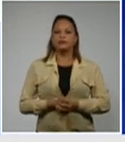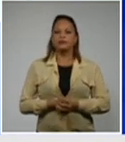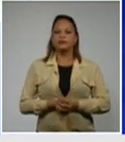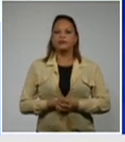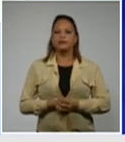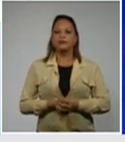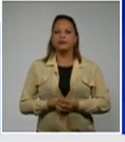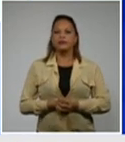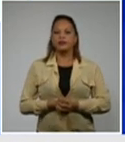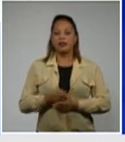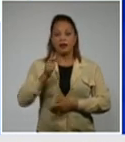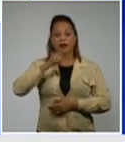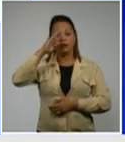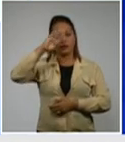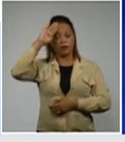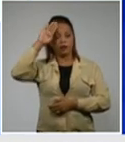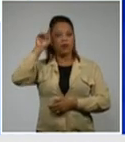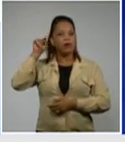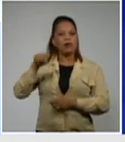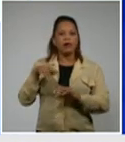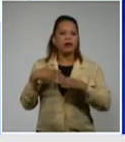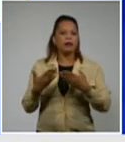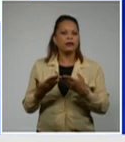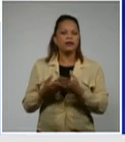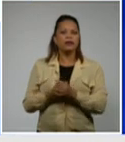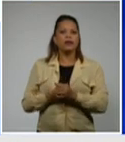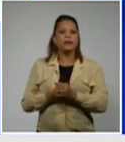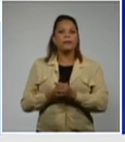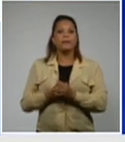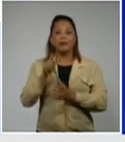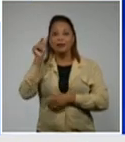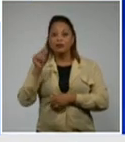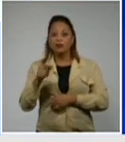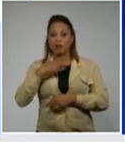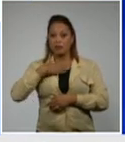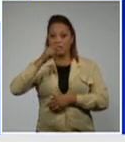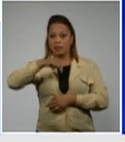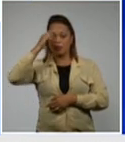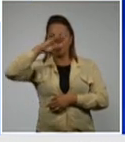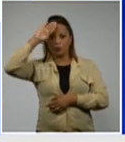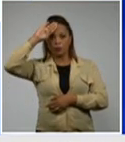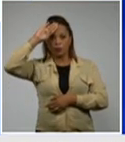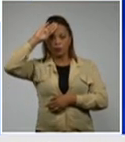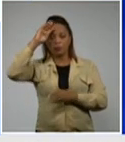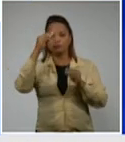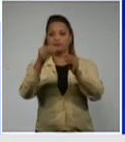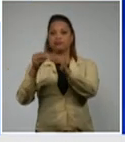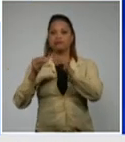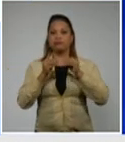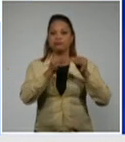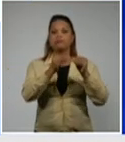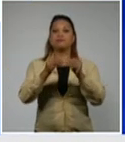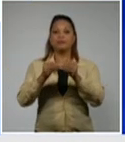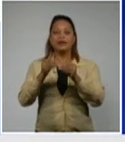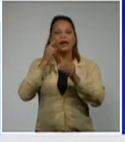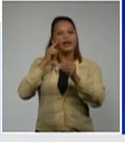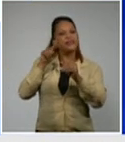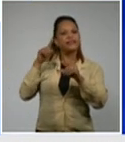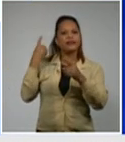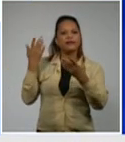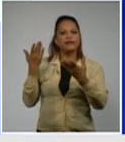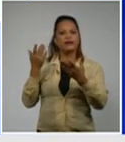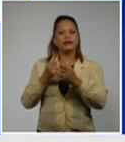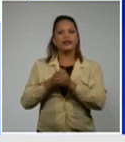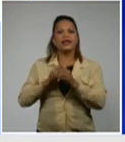ocurriendo en nuestro país, donde predominan los casos autóctonos de transmisión, pues se ve que en el día